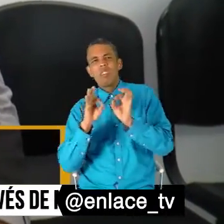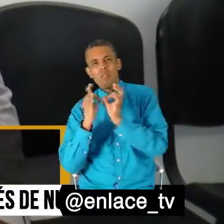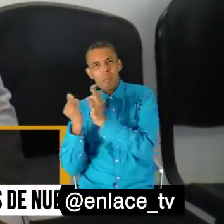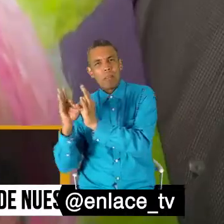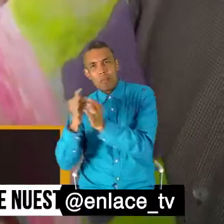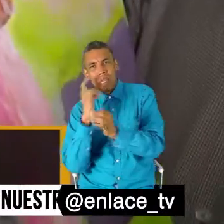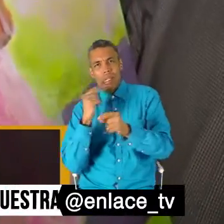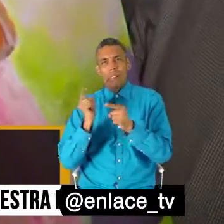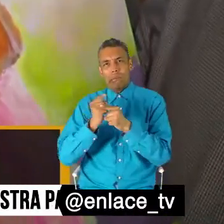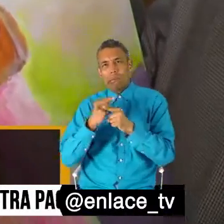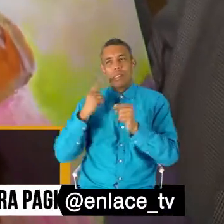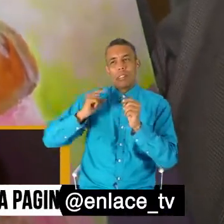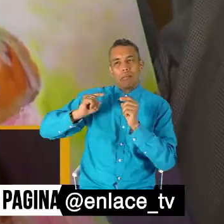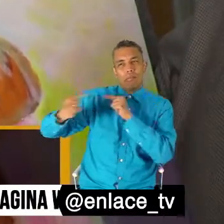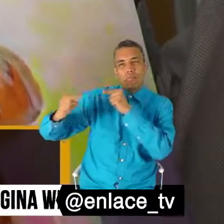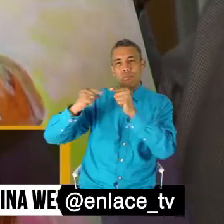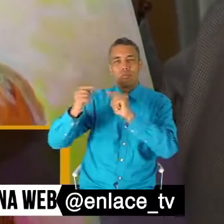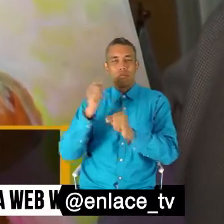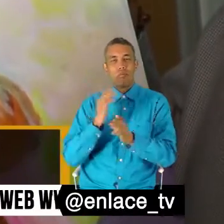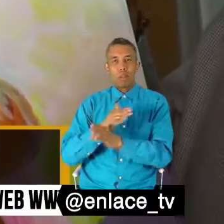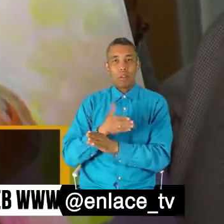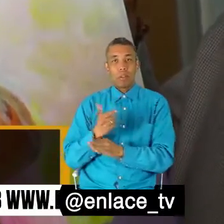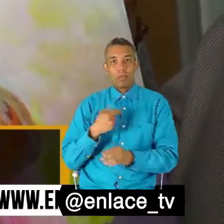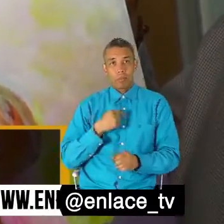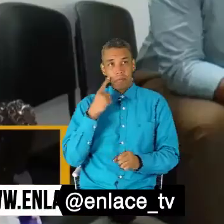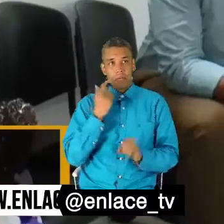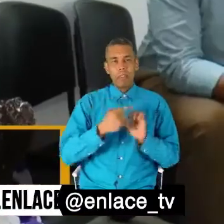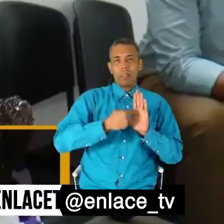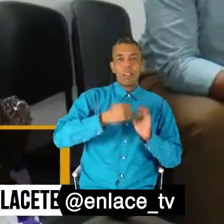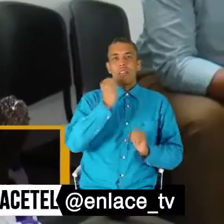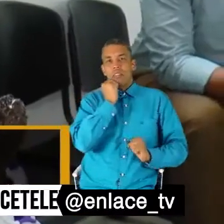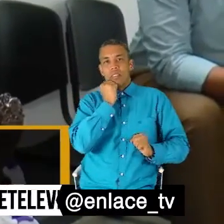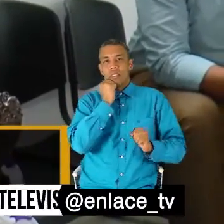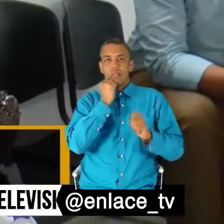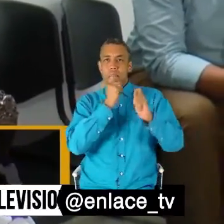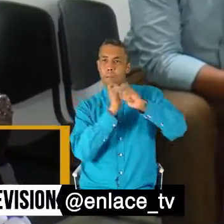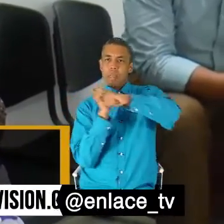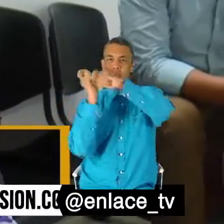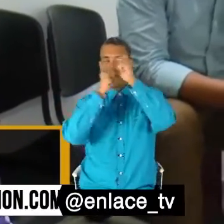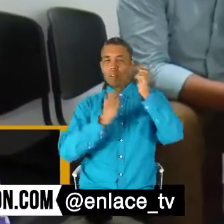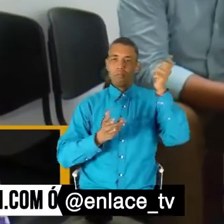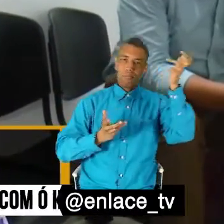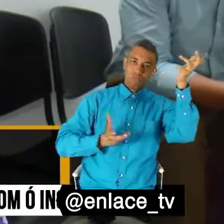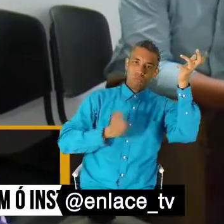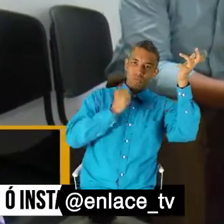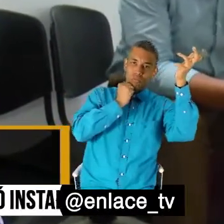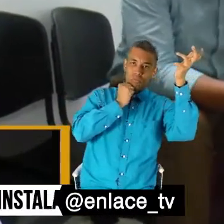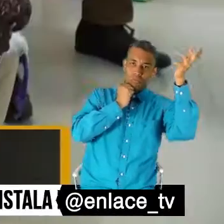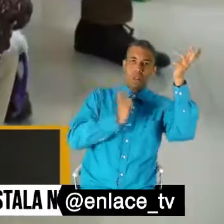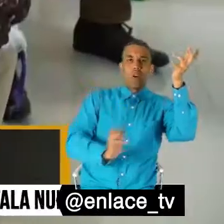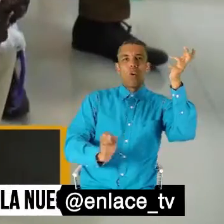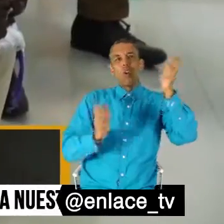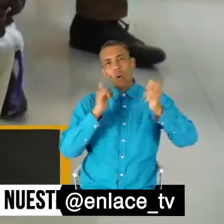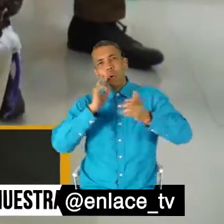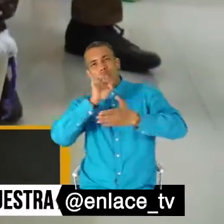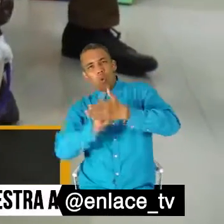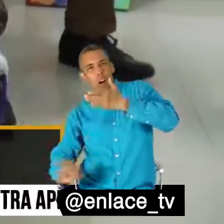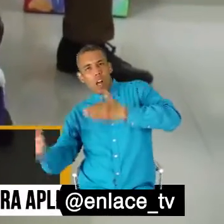yeso, cuadros e imágenes representarán las secuelas y consecuencias que dejan en las personas la violencia física, psicológica